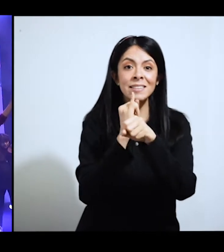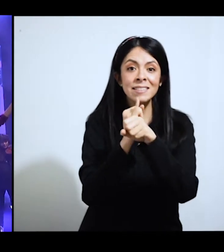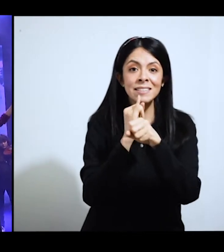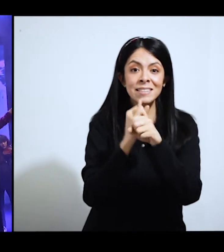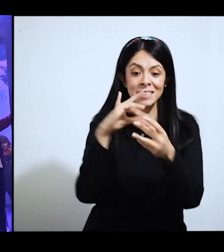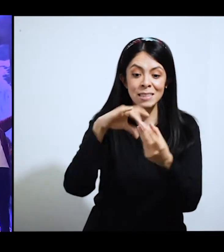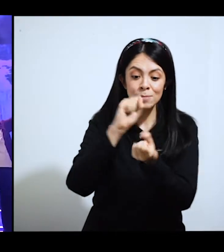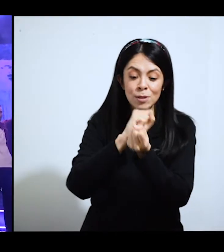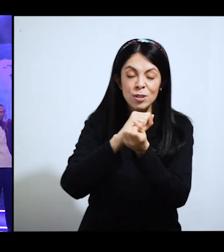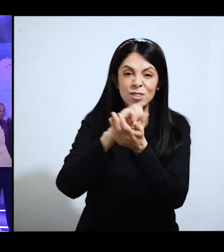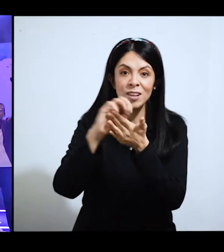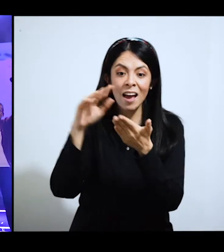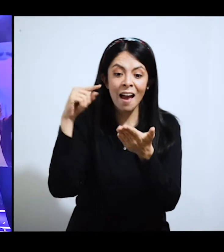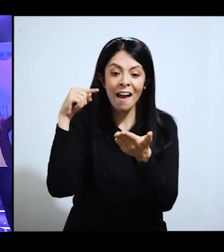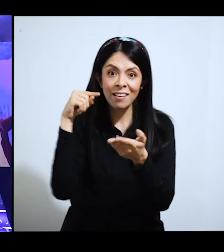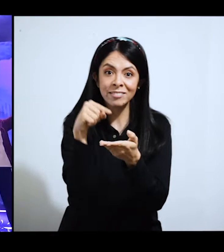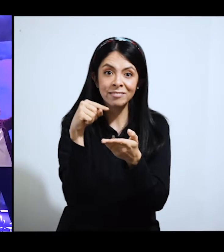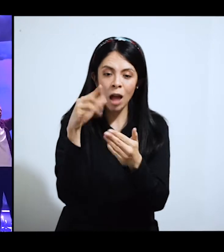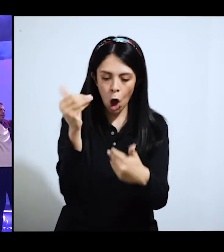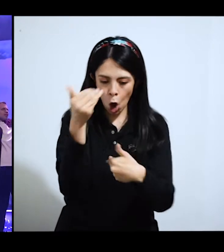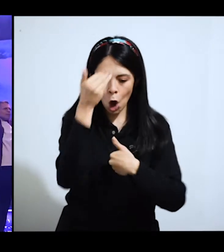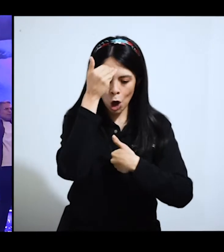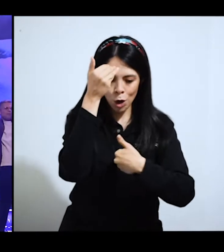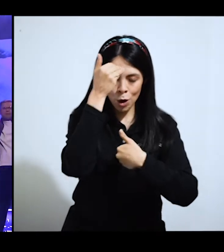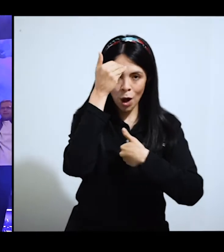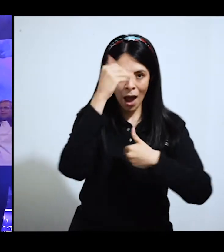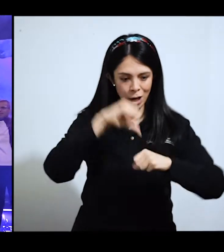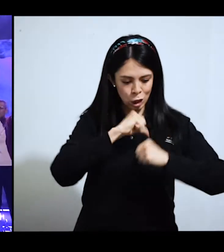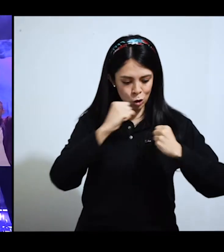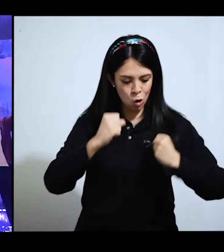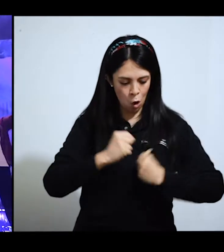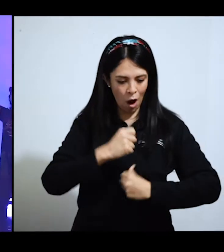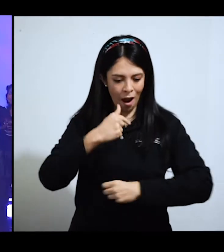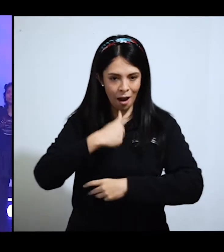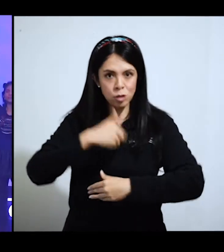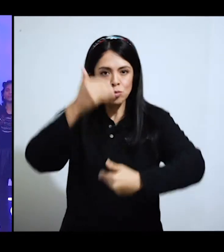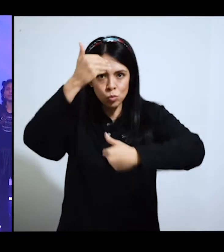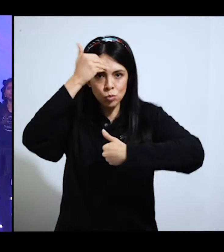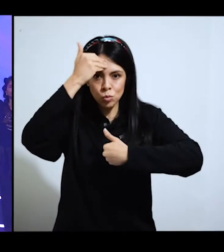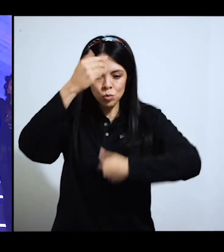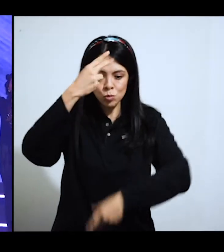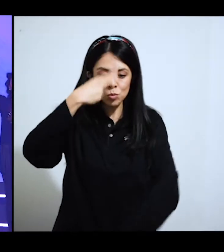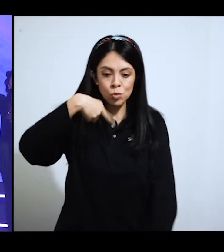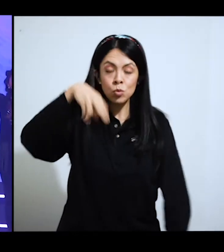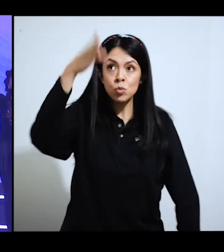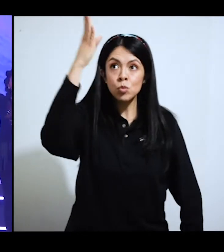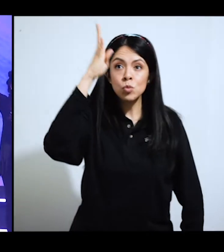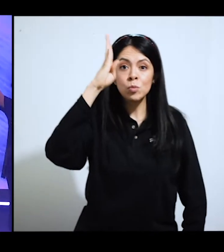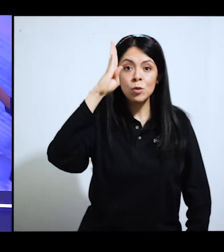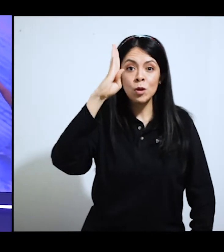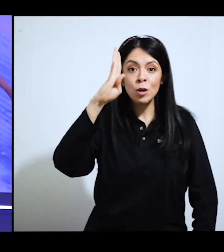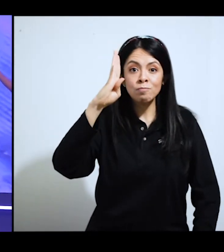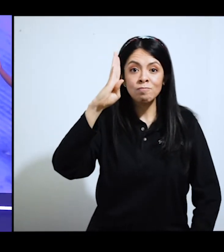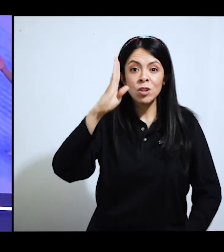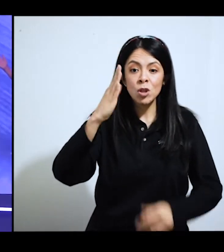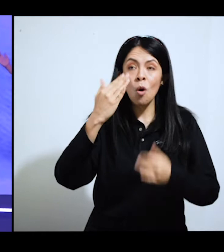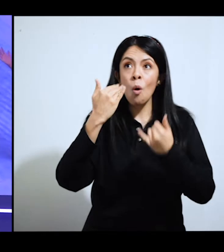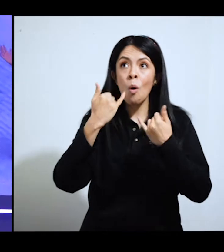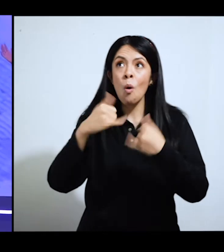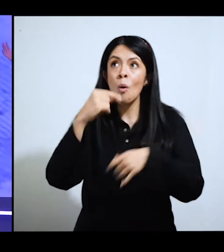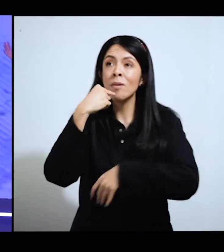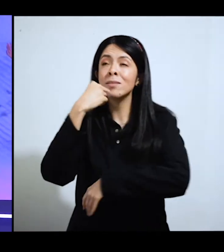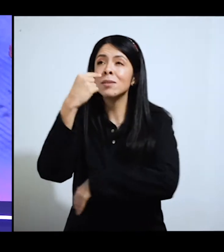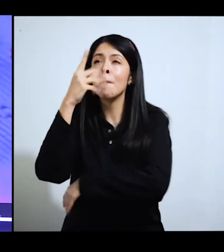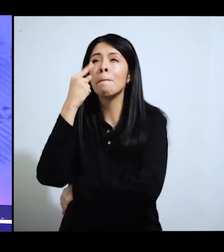Iglesia, y es el Espíritu Santo de Dios el que confirma en nuestro corazón que somos hijos de Dios, y por él podemos